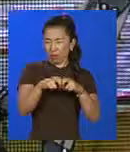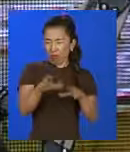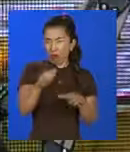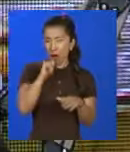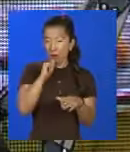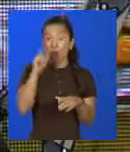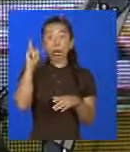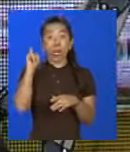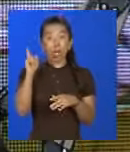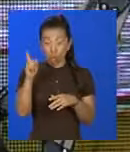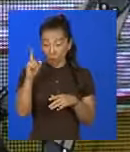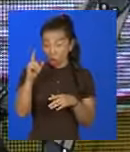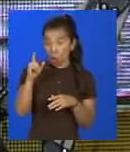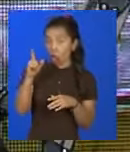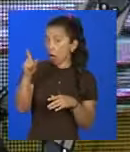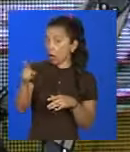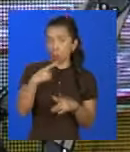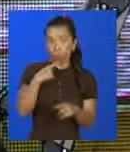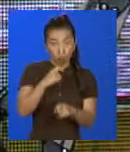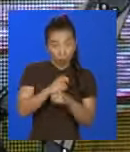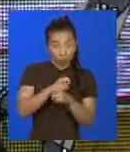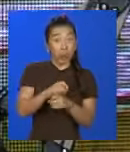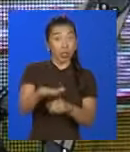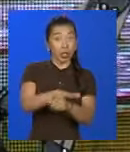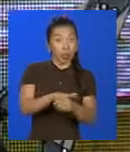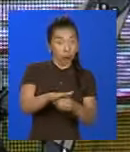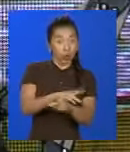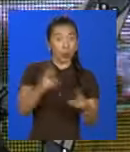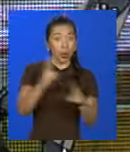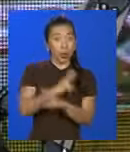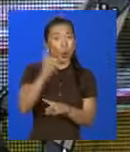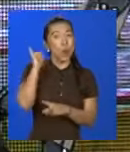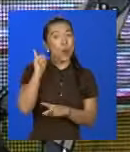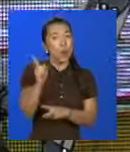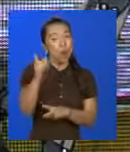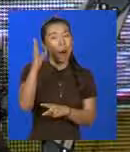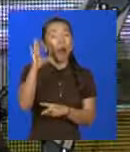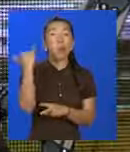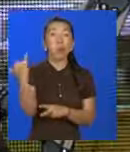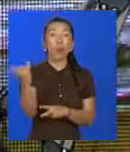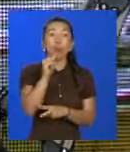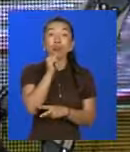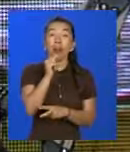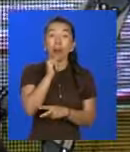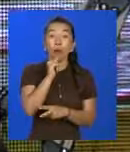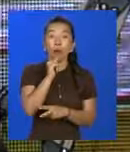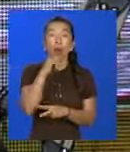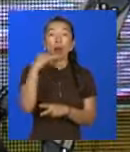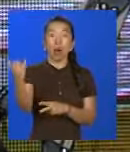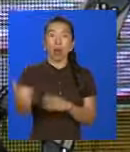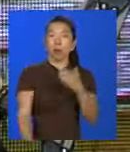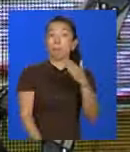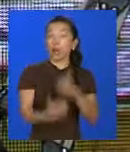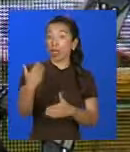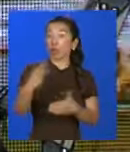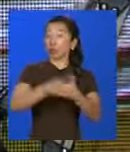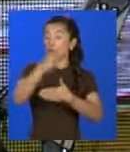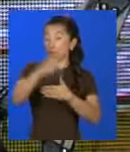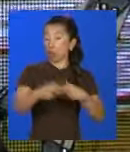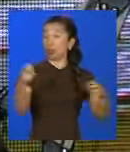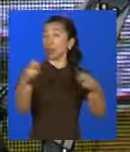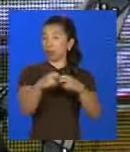desocupó prácticamente. Sí. ¿Por qué? Porque tiene mucha riqueza de agua y ahí se anclaron los grandes proyectos de hidroeléctricas en este país